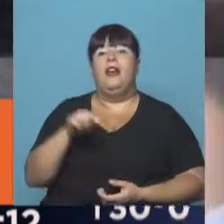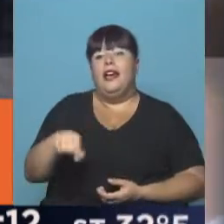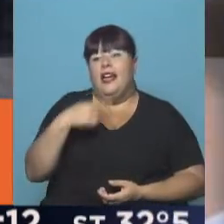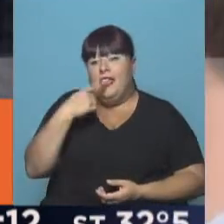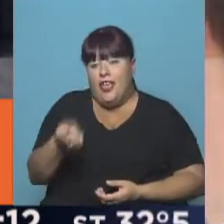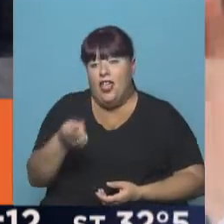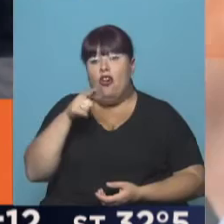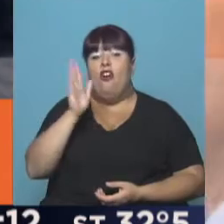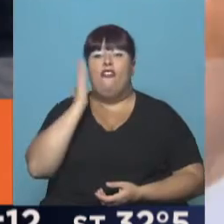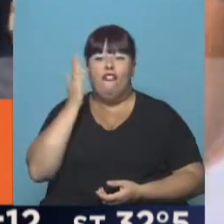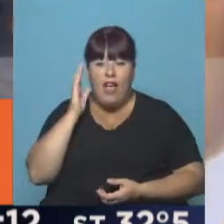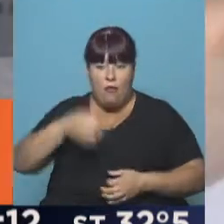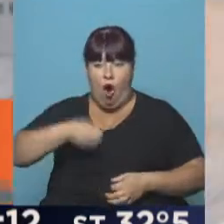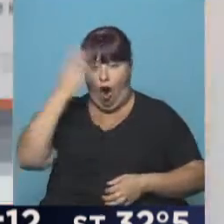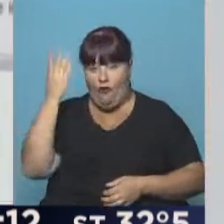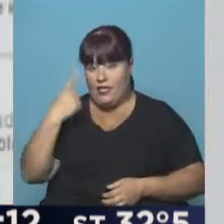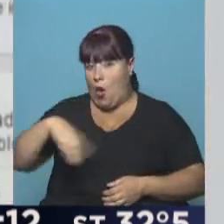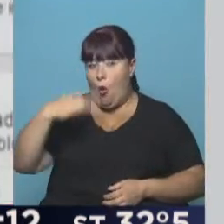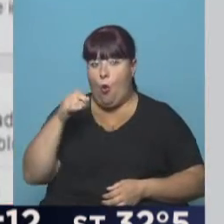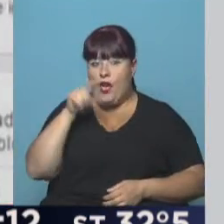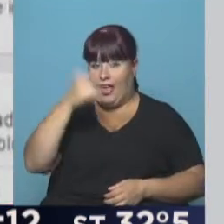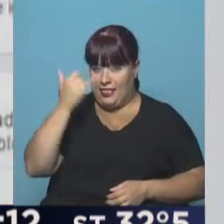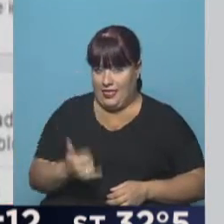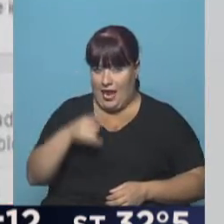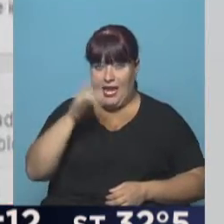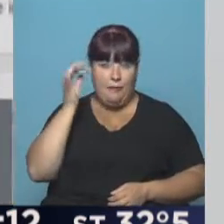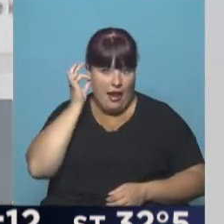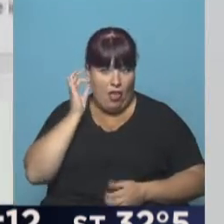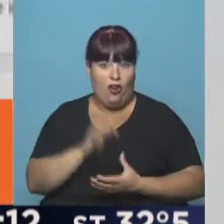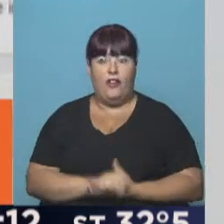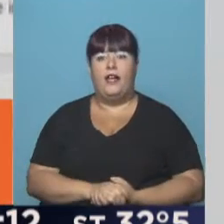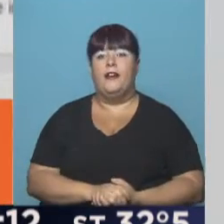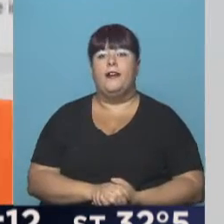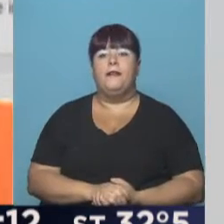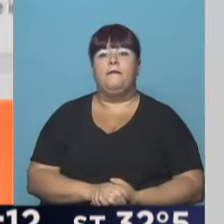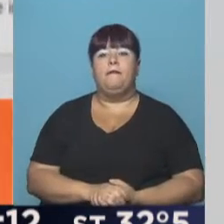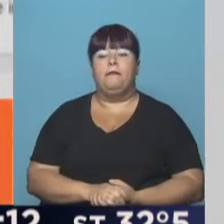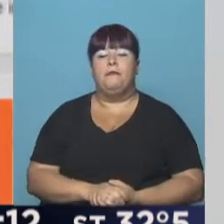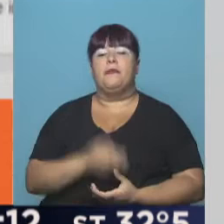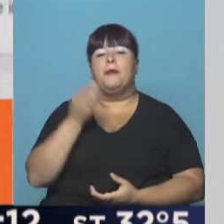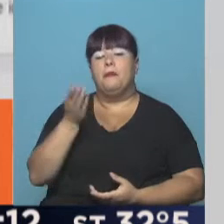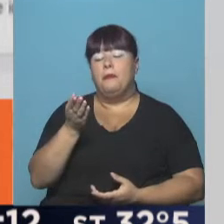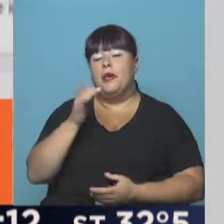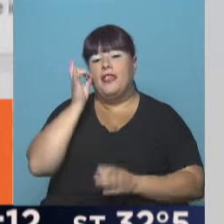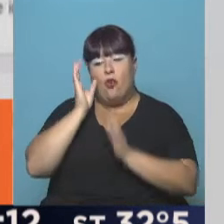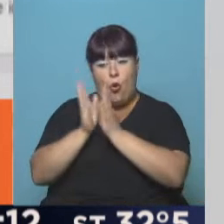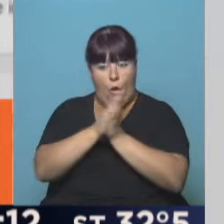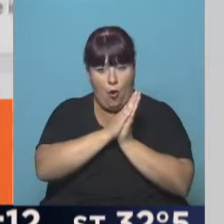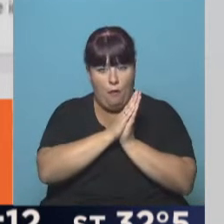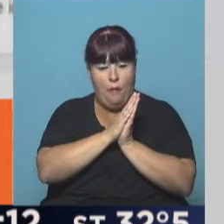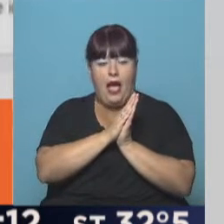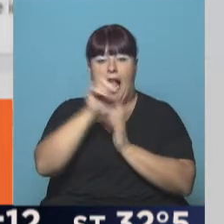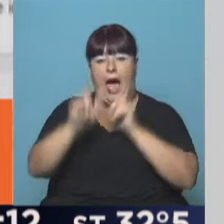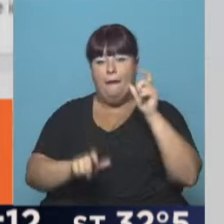a través de su cuenta de Facebook oficial, es la única red social que tiene Diego Armando Maradona, pidiéndoles disculpas a